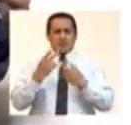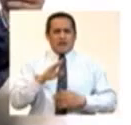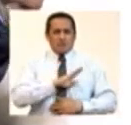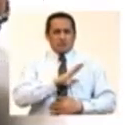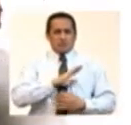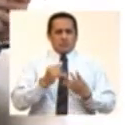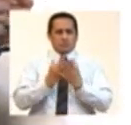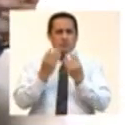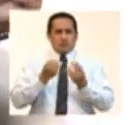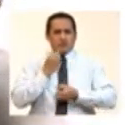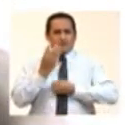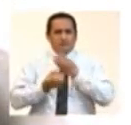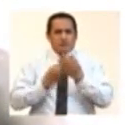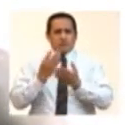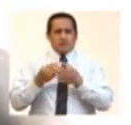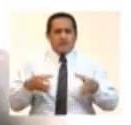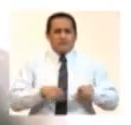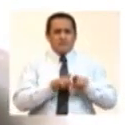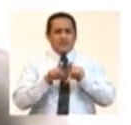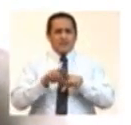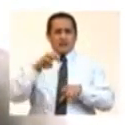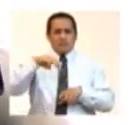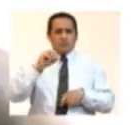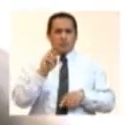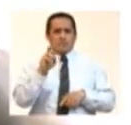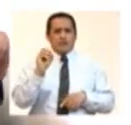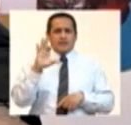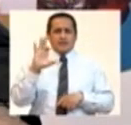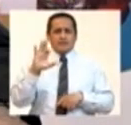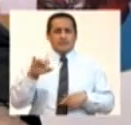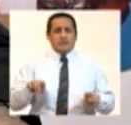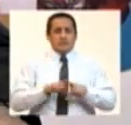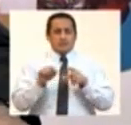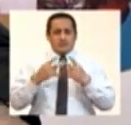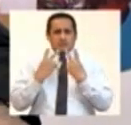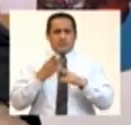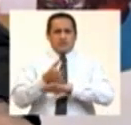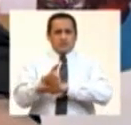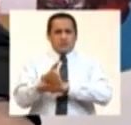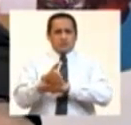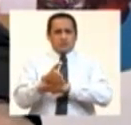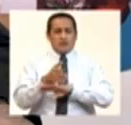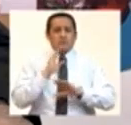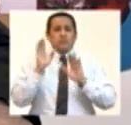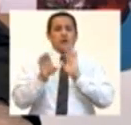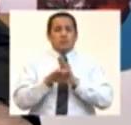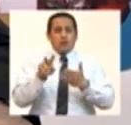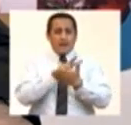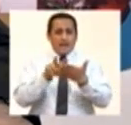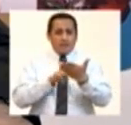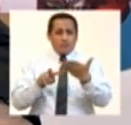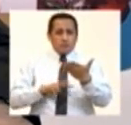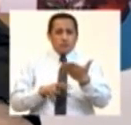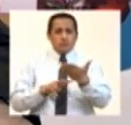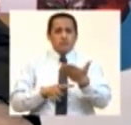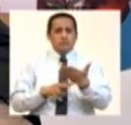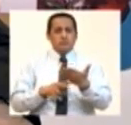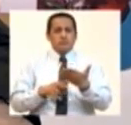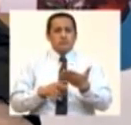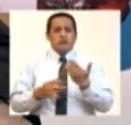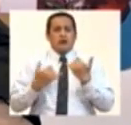caer seducidos pues por estos mensajes a través del Movadef, que ya se está interviniendo. Claro, ¿no? Ahora, ojo que si